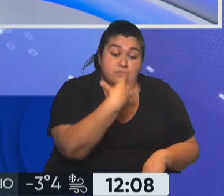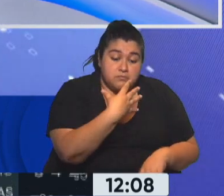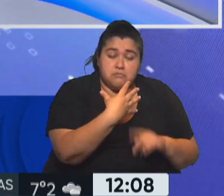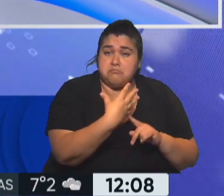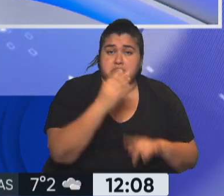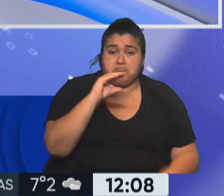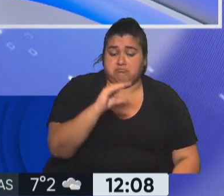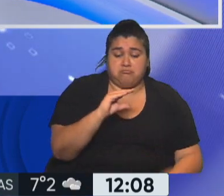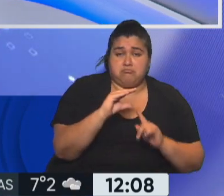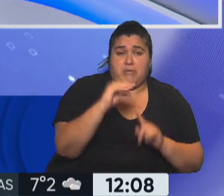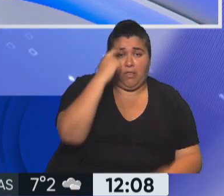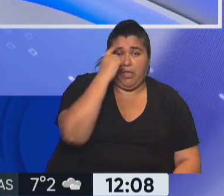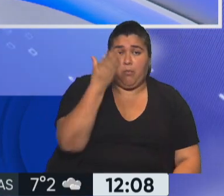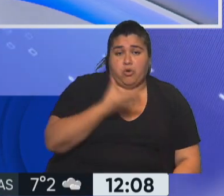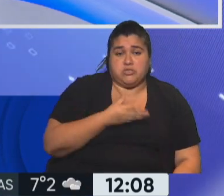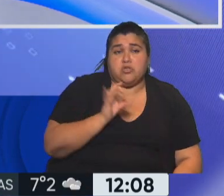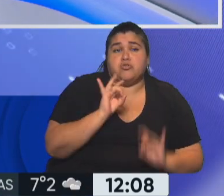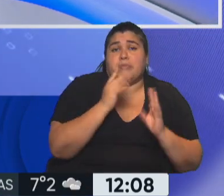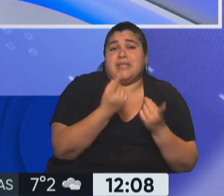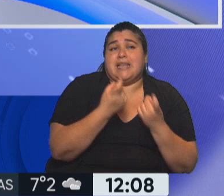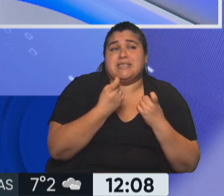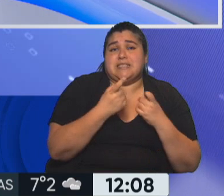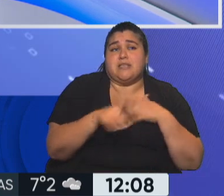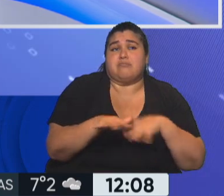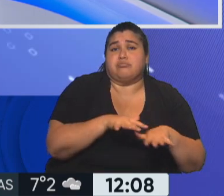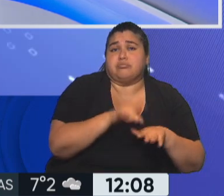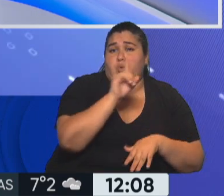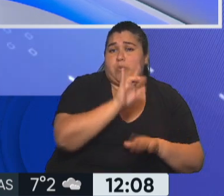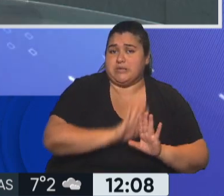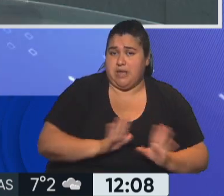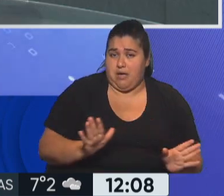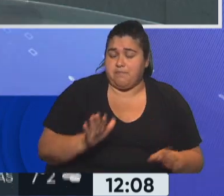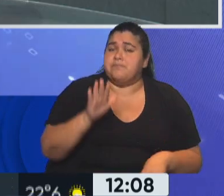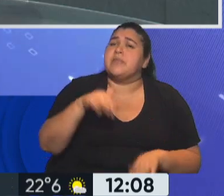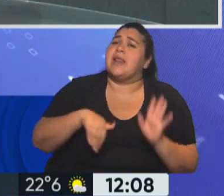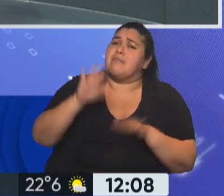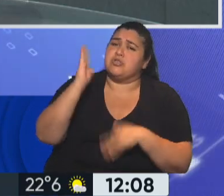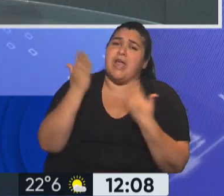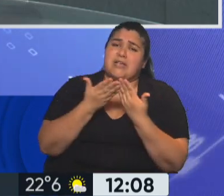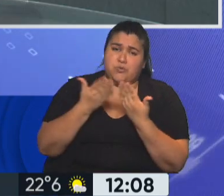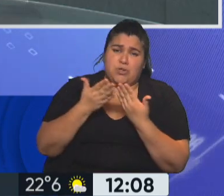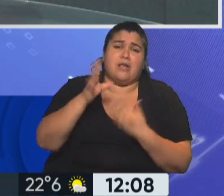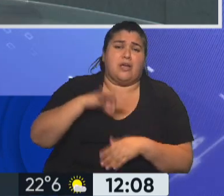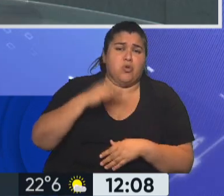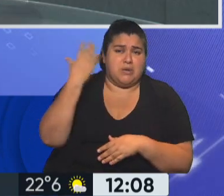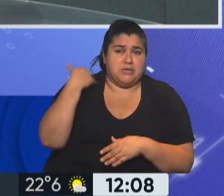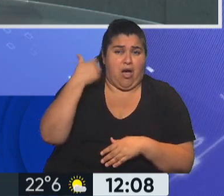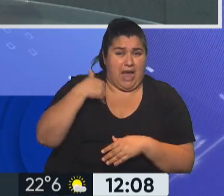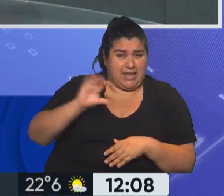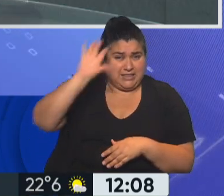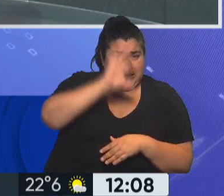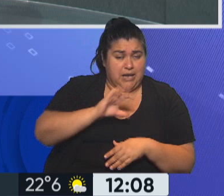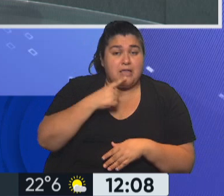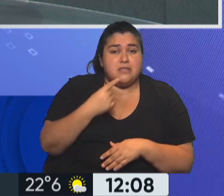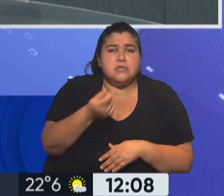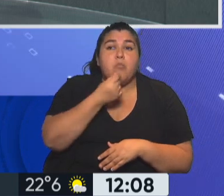el 10% de lo que se necesita para que funcionen las casas de estudio. A ver, hay muchos estudiantes en el país que durante la semana pasada advertían, ¿qué pasa si